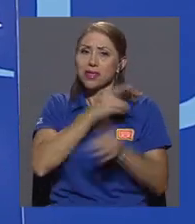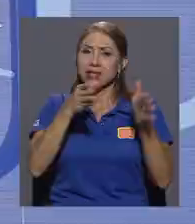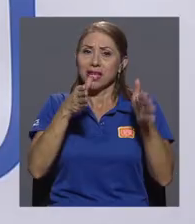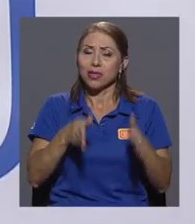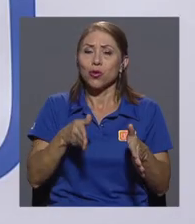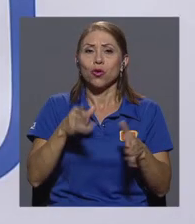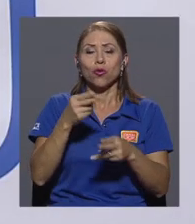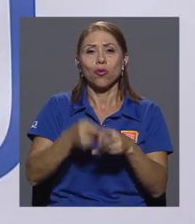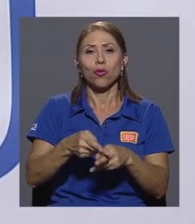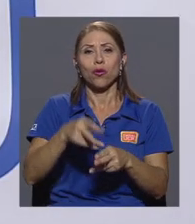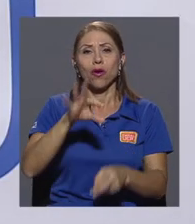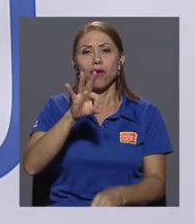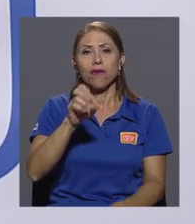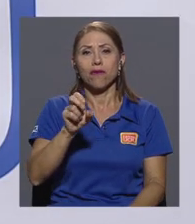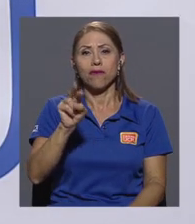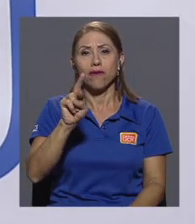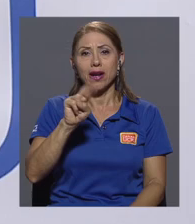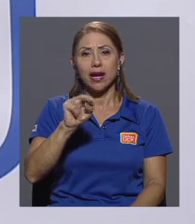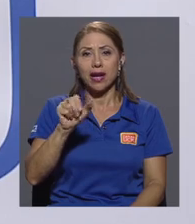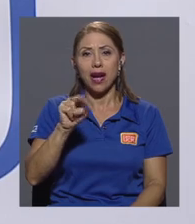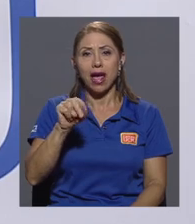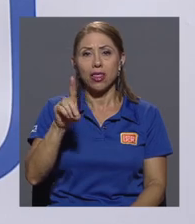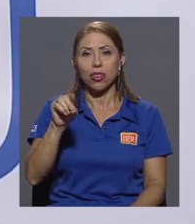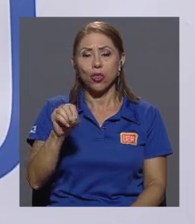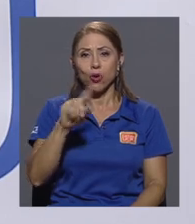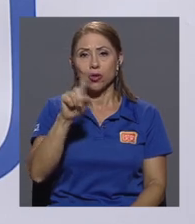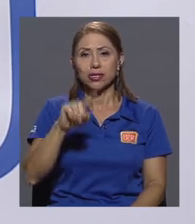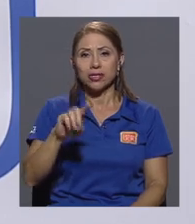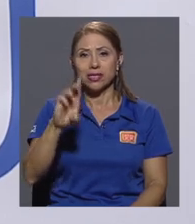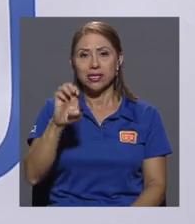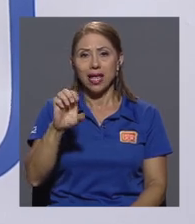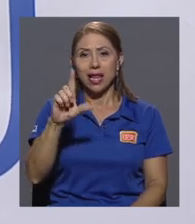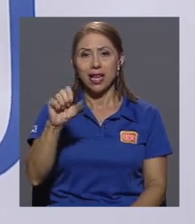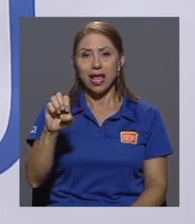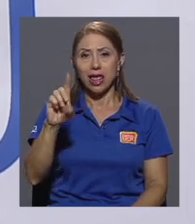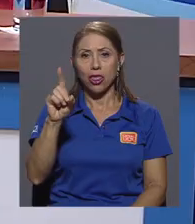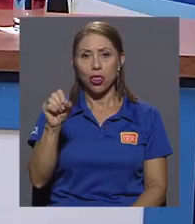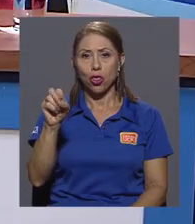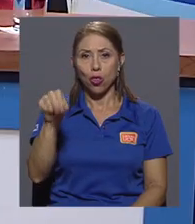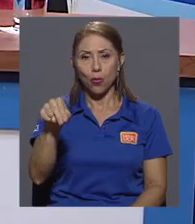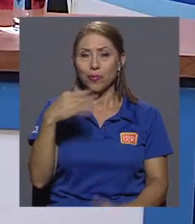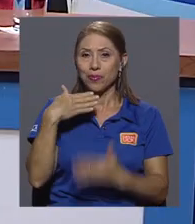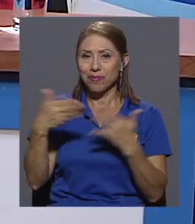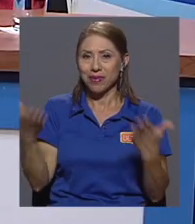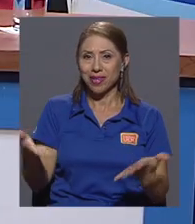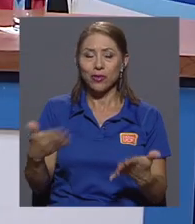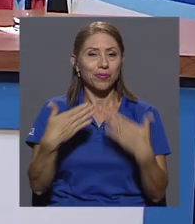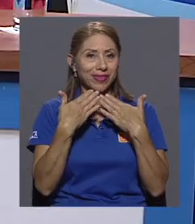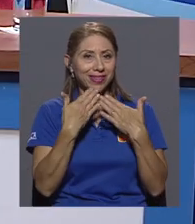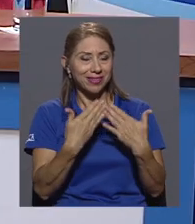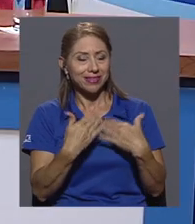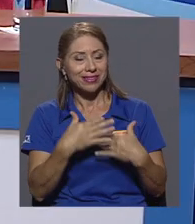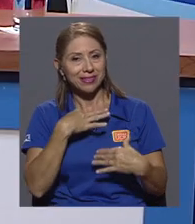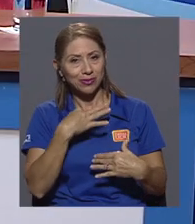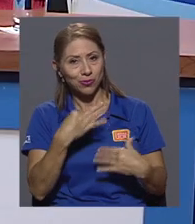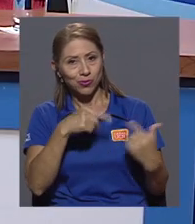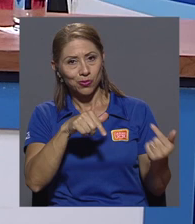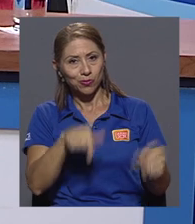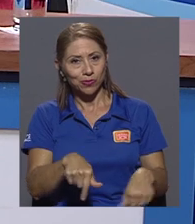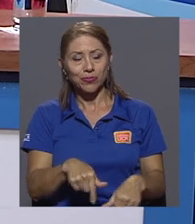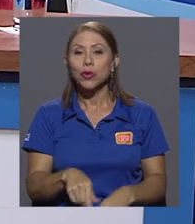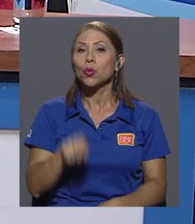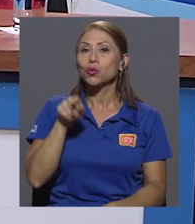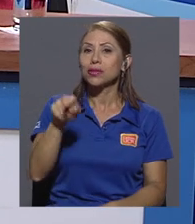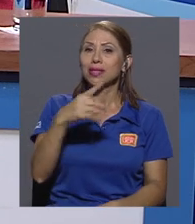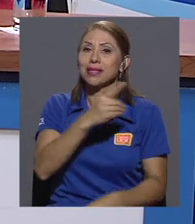académica don fernando celedón bienvenido a desde el aula graciasmaria es un gusto estar acá con fernando que usted como director de